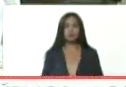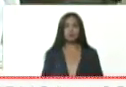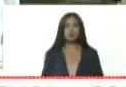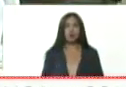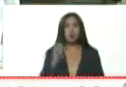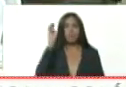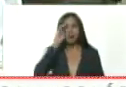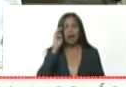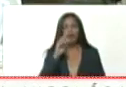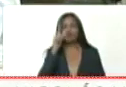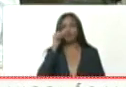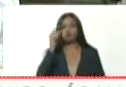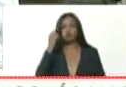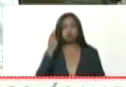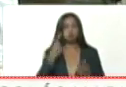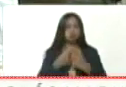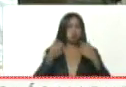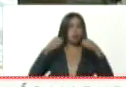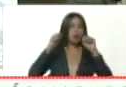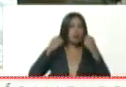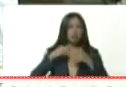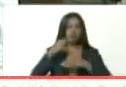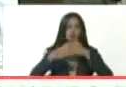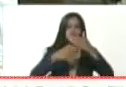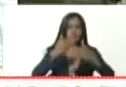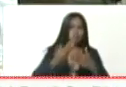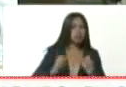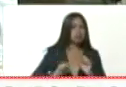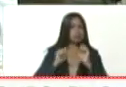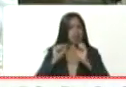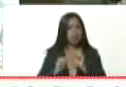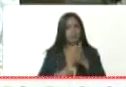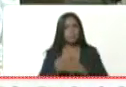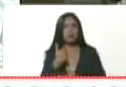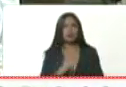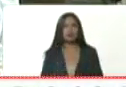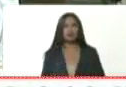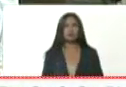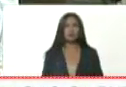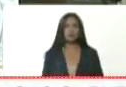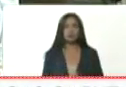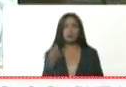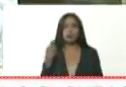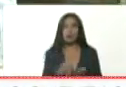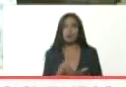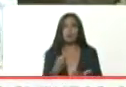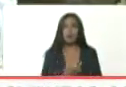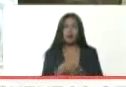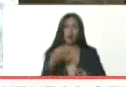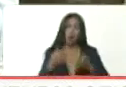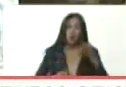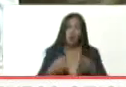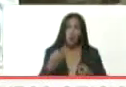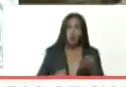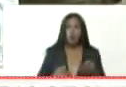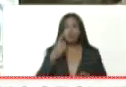maestro de las maestras su preparación permanente su remuneración justa